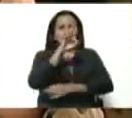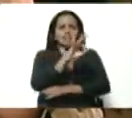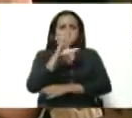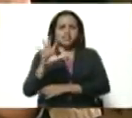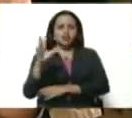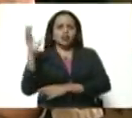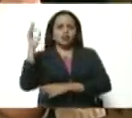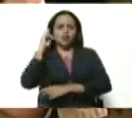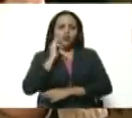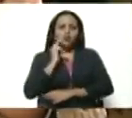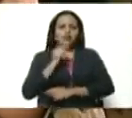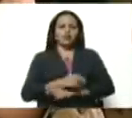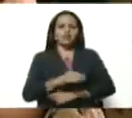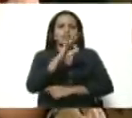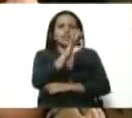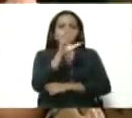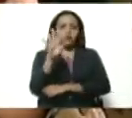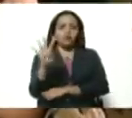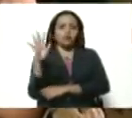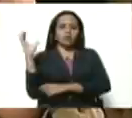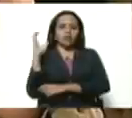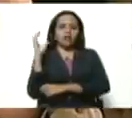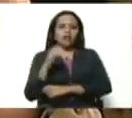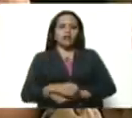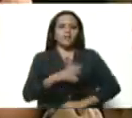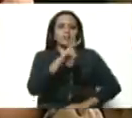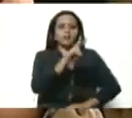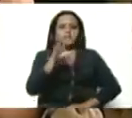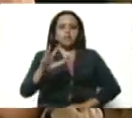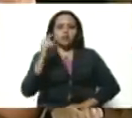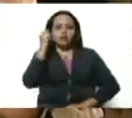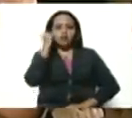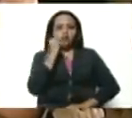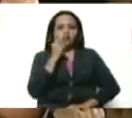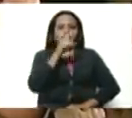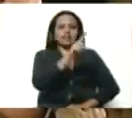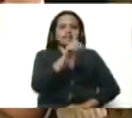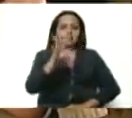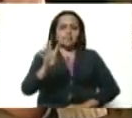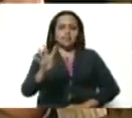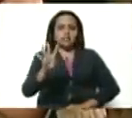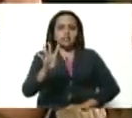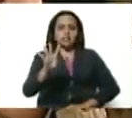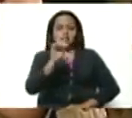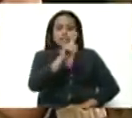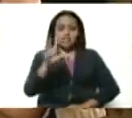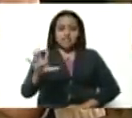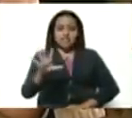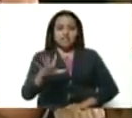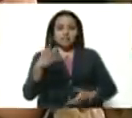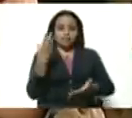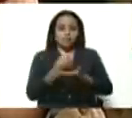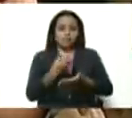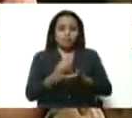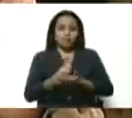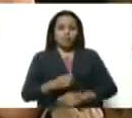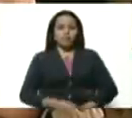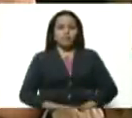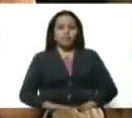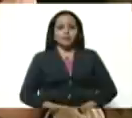34 en distrito capital 25 en sucres 15 monagas 11 mérida 7 trujillo